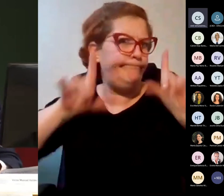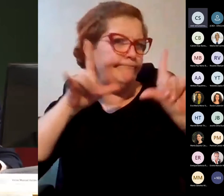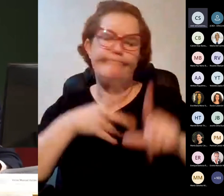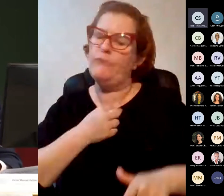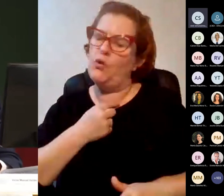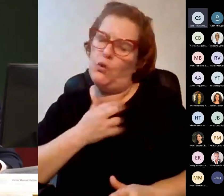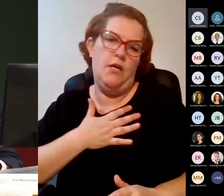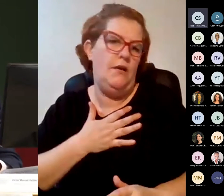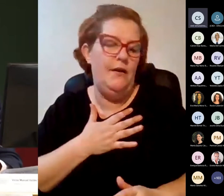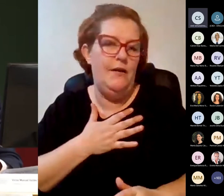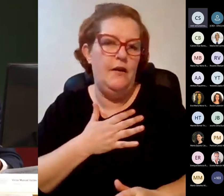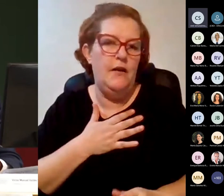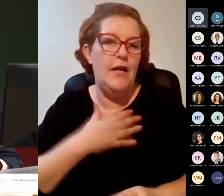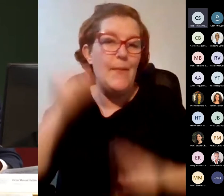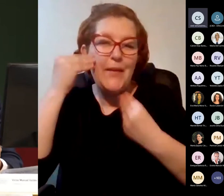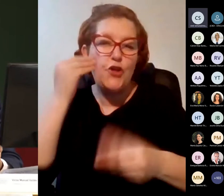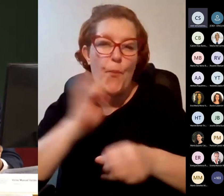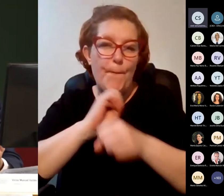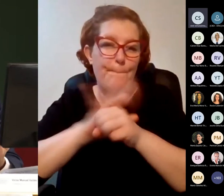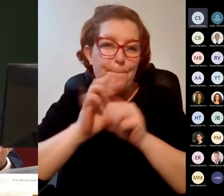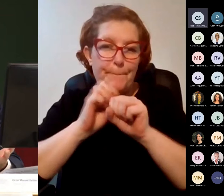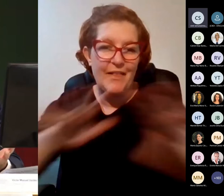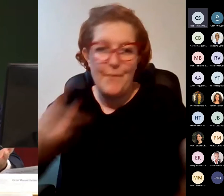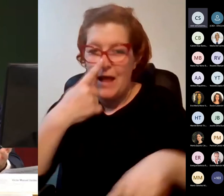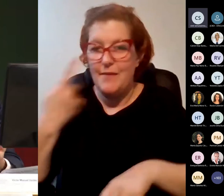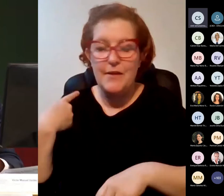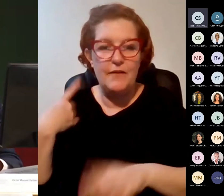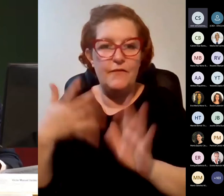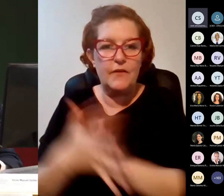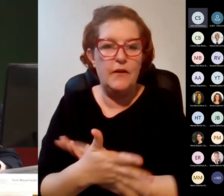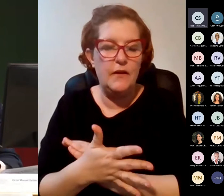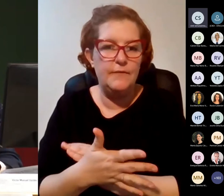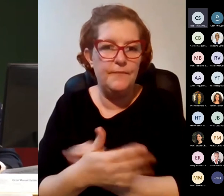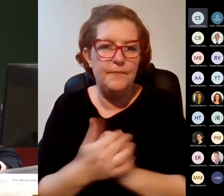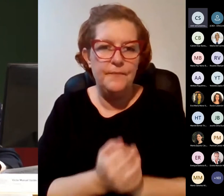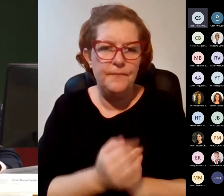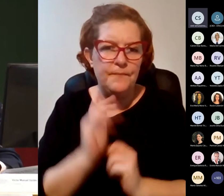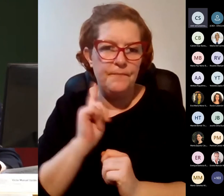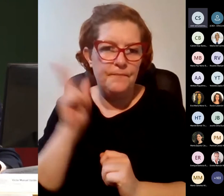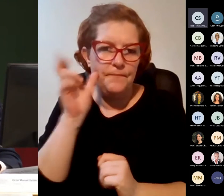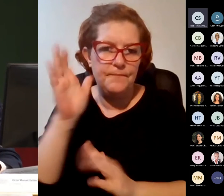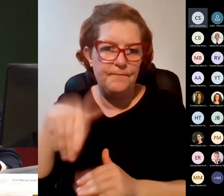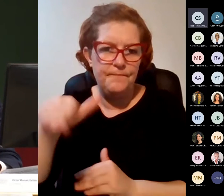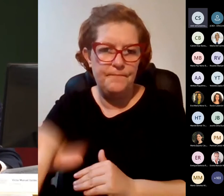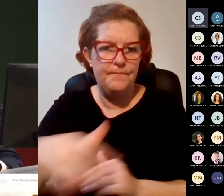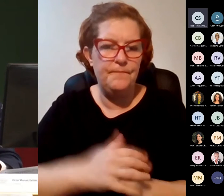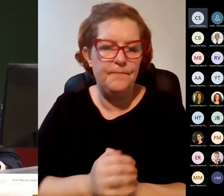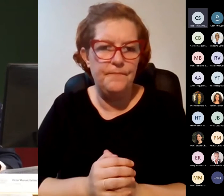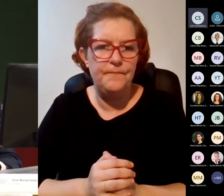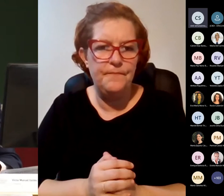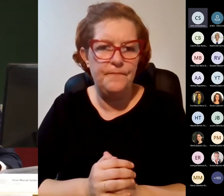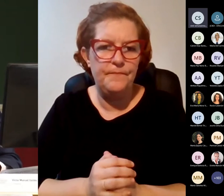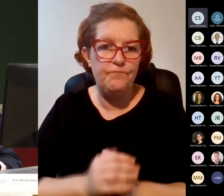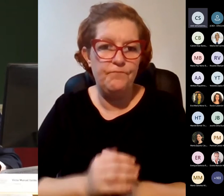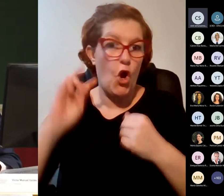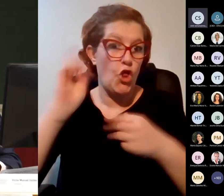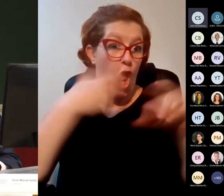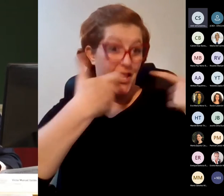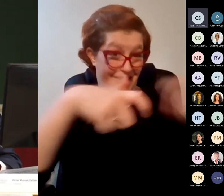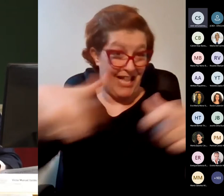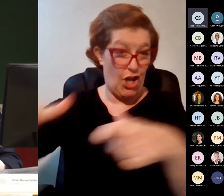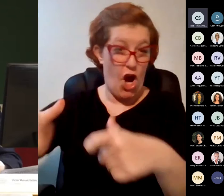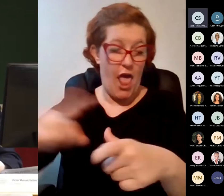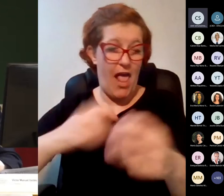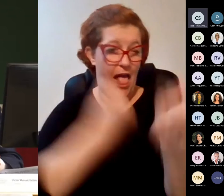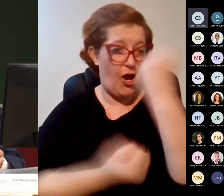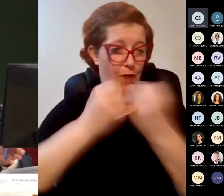pandemia el año pasado ha hecho hagamos realmente ningún sector de actividad se ha vuelto a compactado de la misma manera